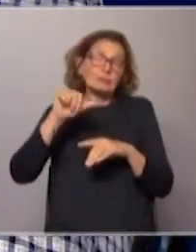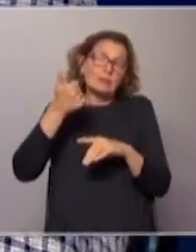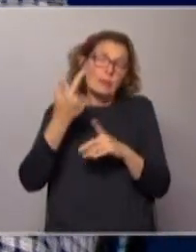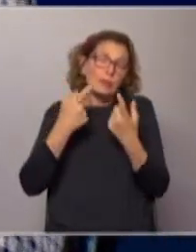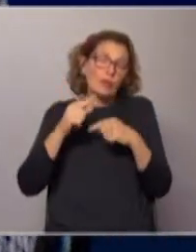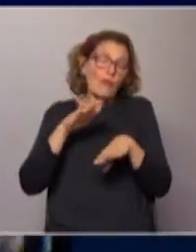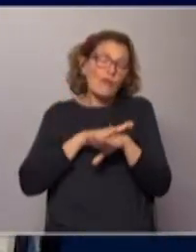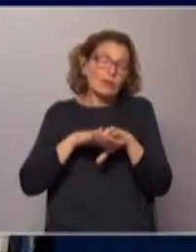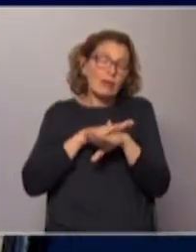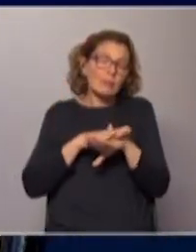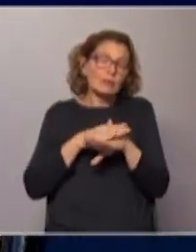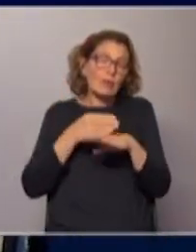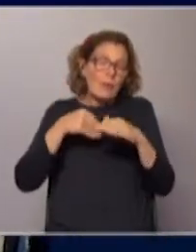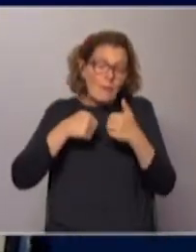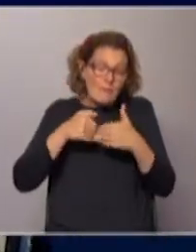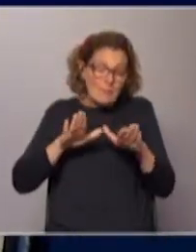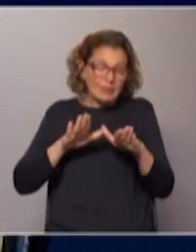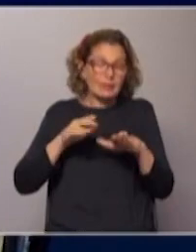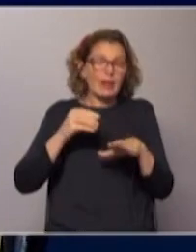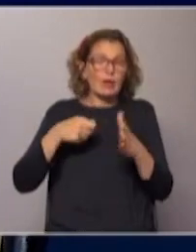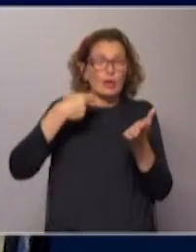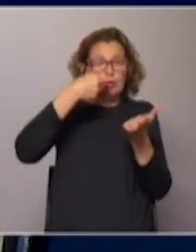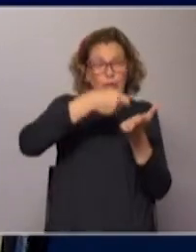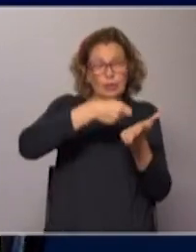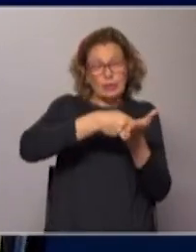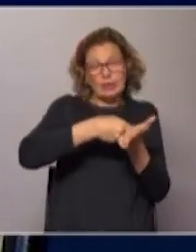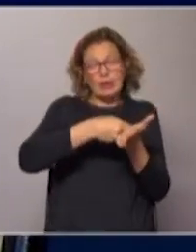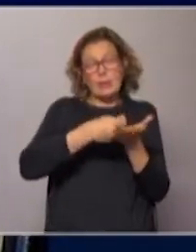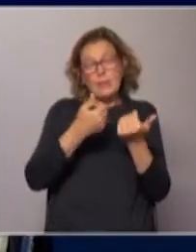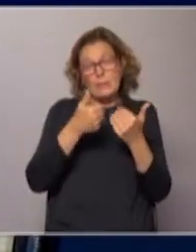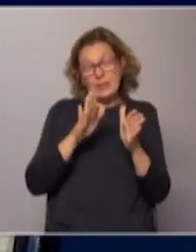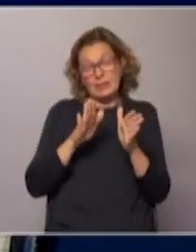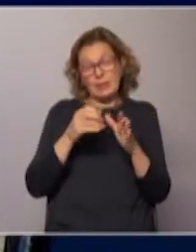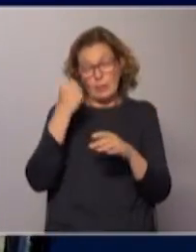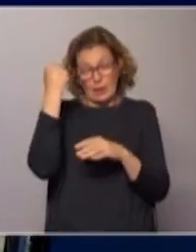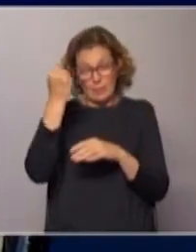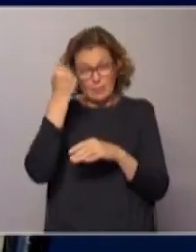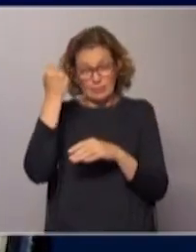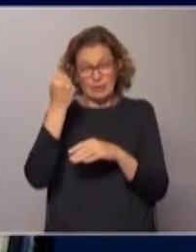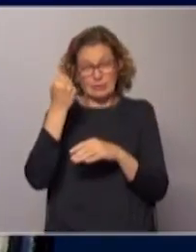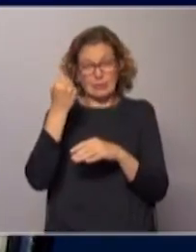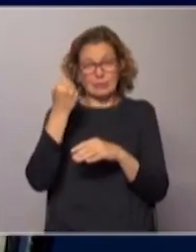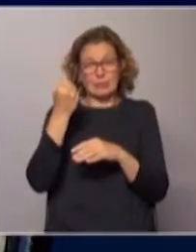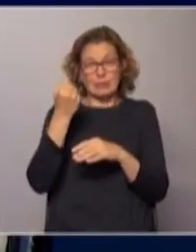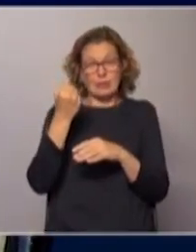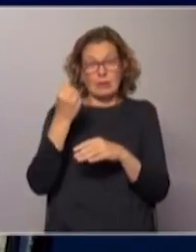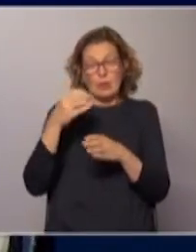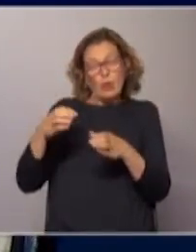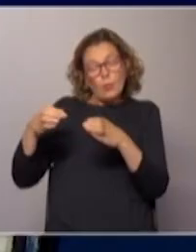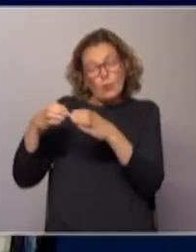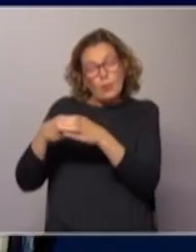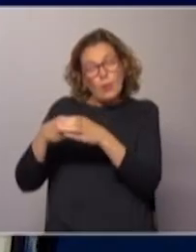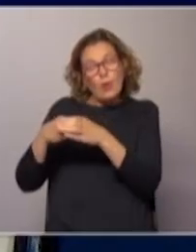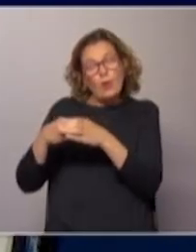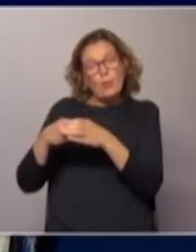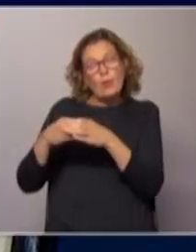básicamente el origen de los recursos proviene la masa la parte más importante del rubro imprevistos imprevistos